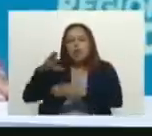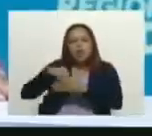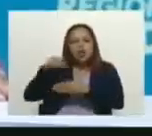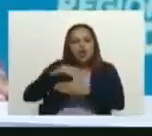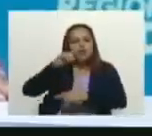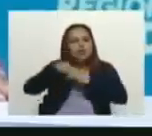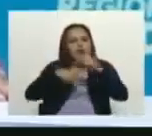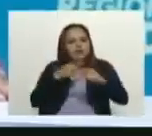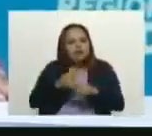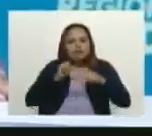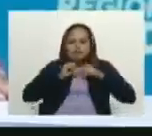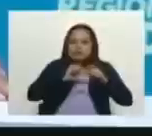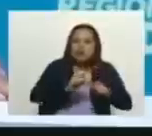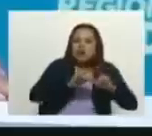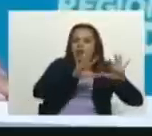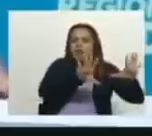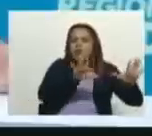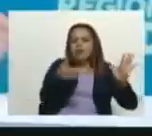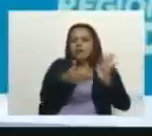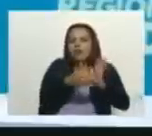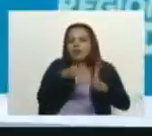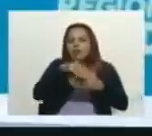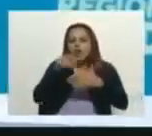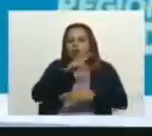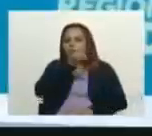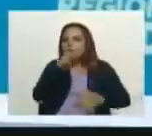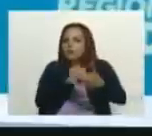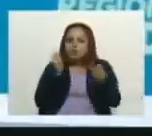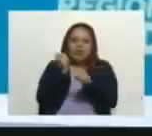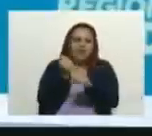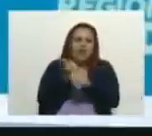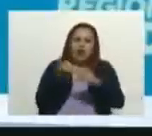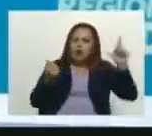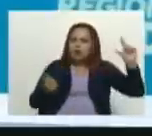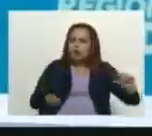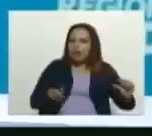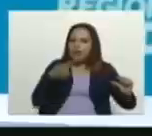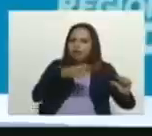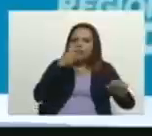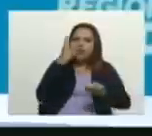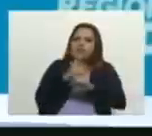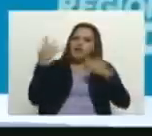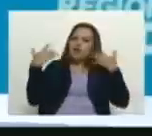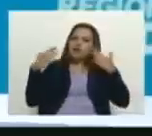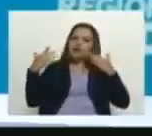ustedes parieron $10,000 y completaron la obra. Hay que aplaudir eso.